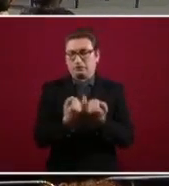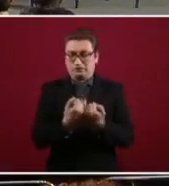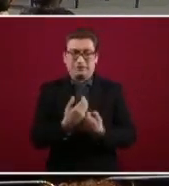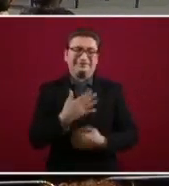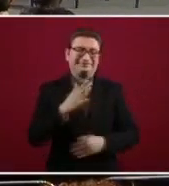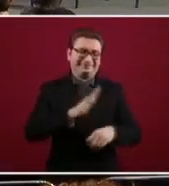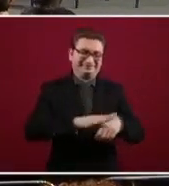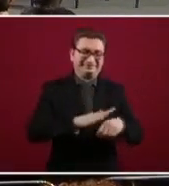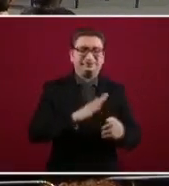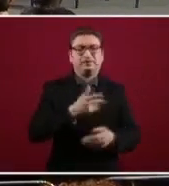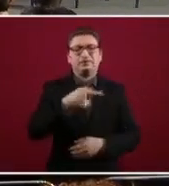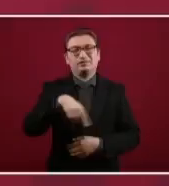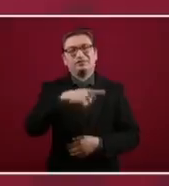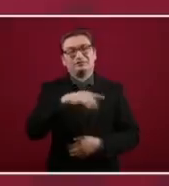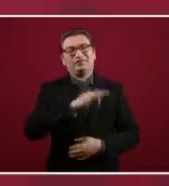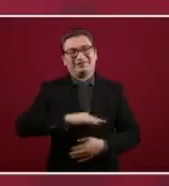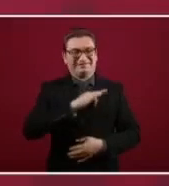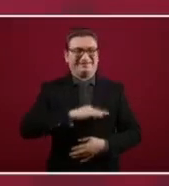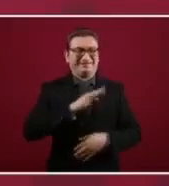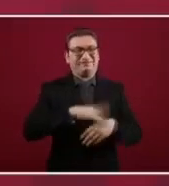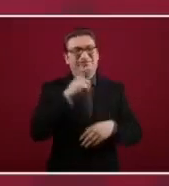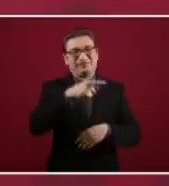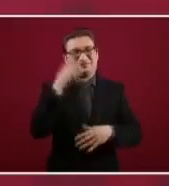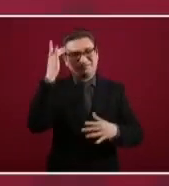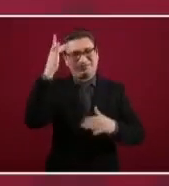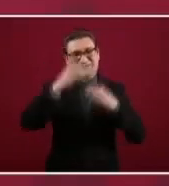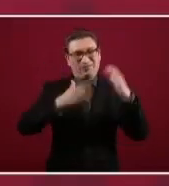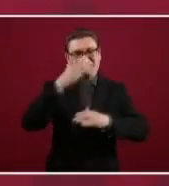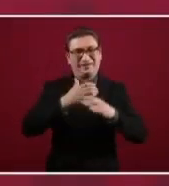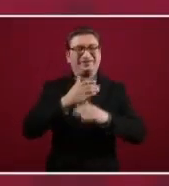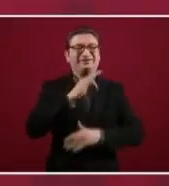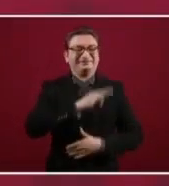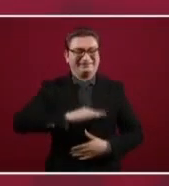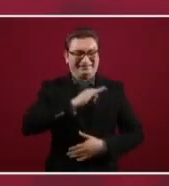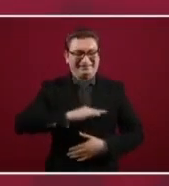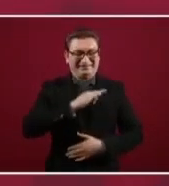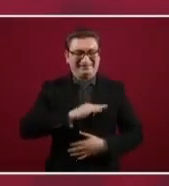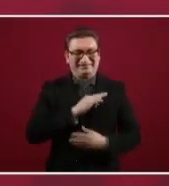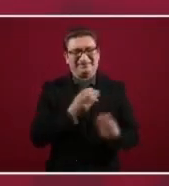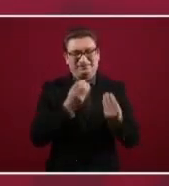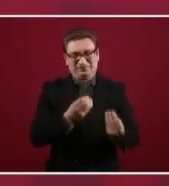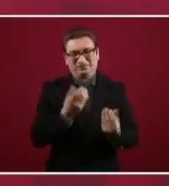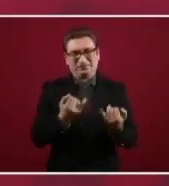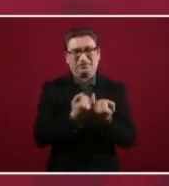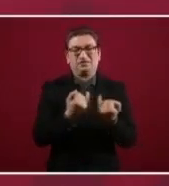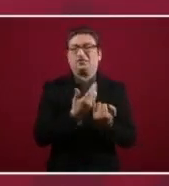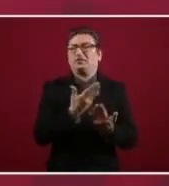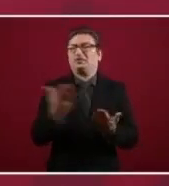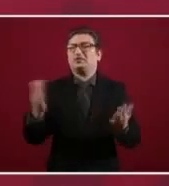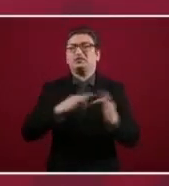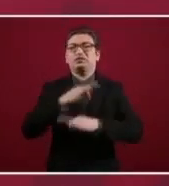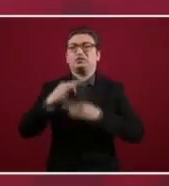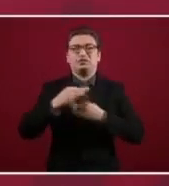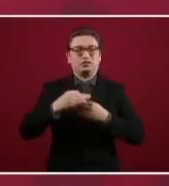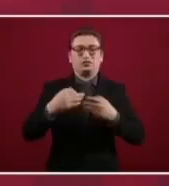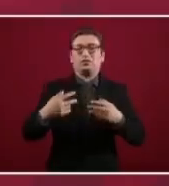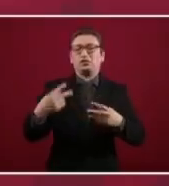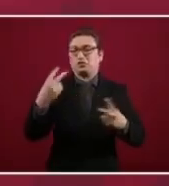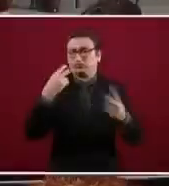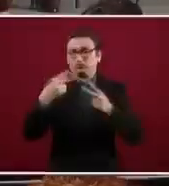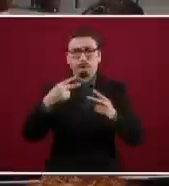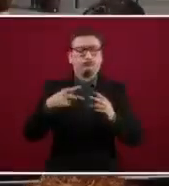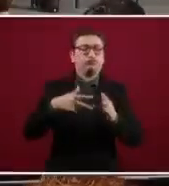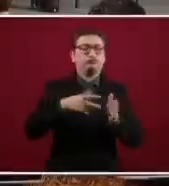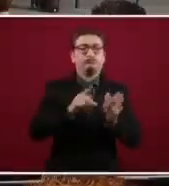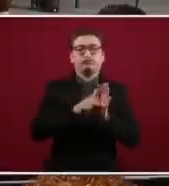felicitarle con un día de retraso por su cumpleaños y ser presidente muchas felicidades un saludo a todos los medios de comunicación que